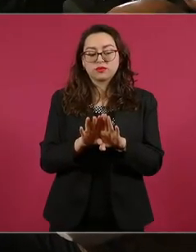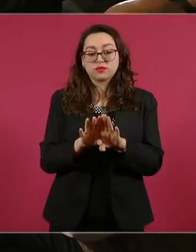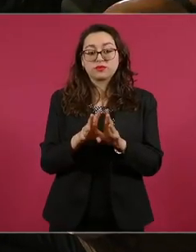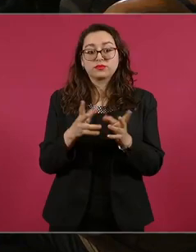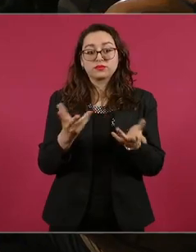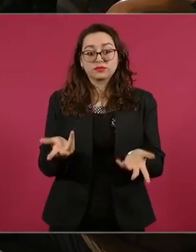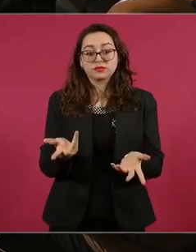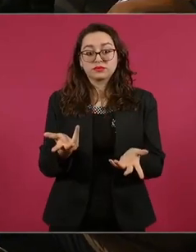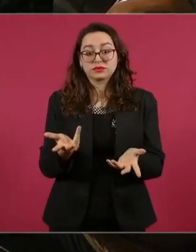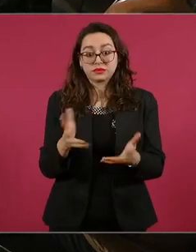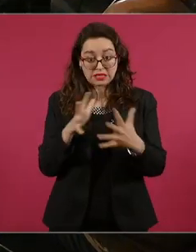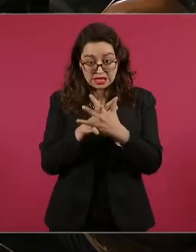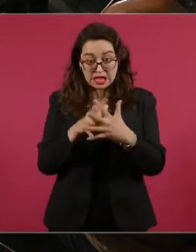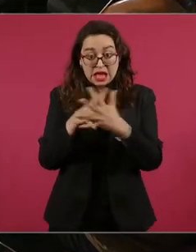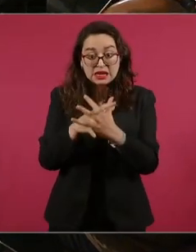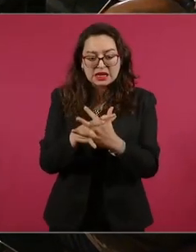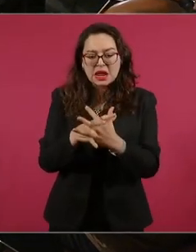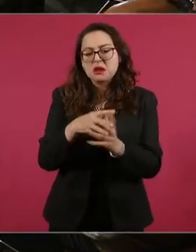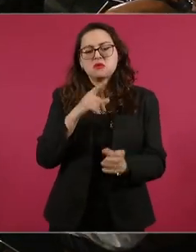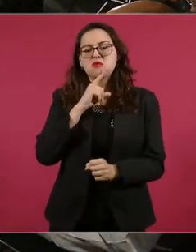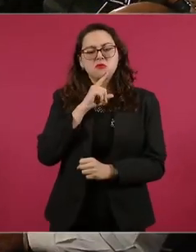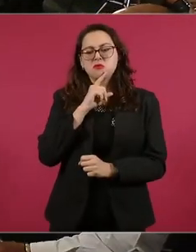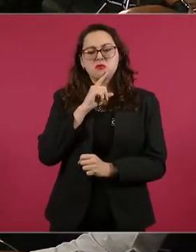las bayonetas,